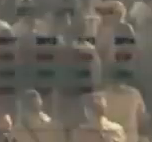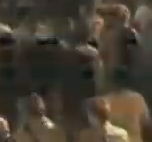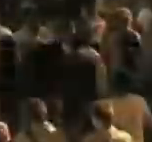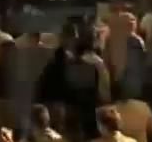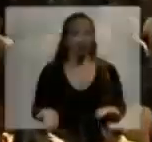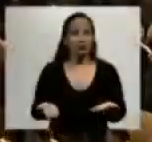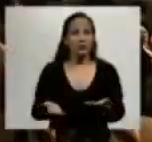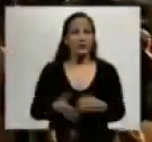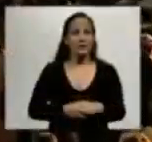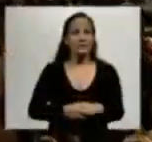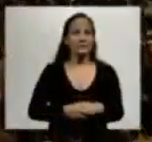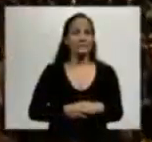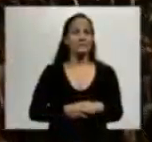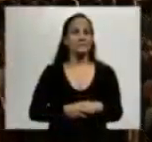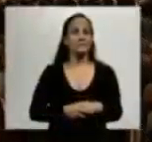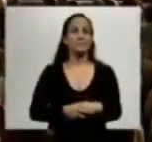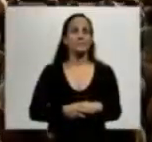y por lo tanto,